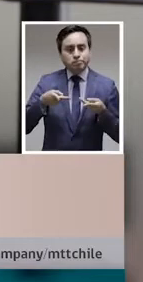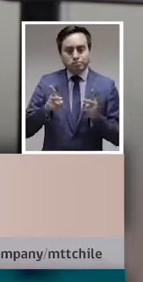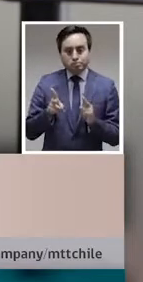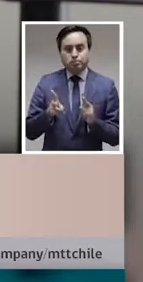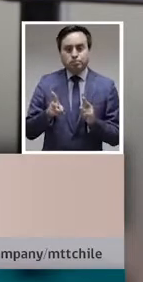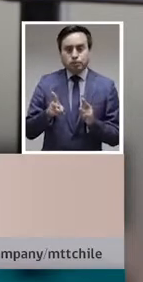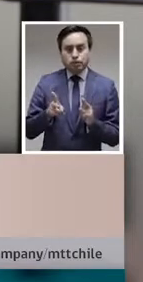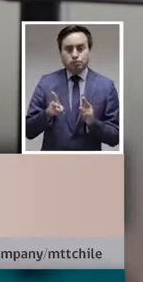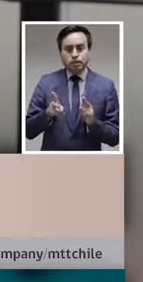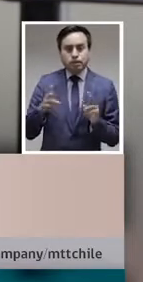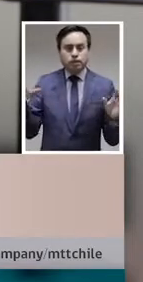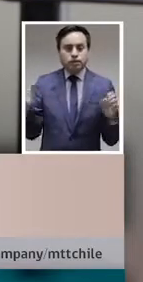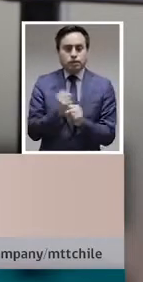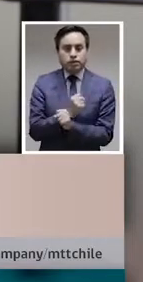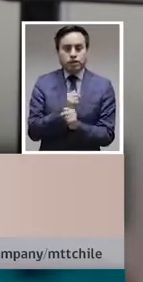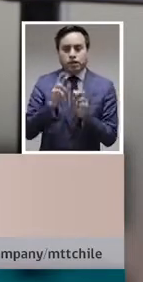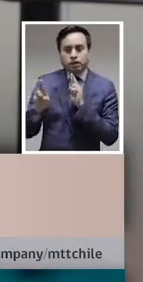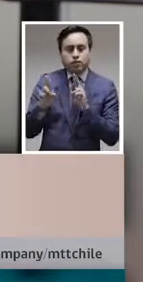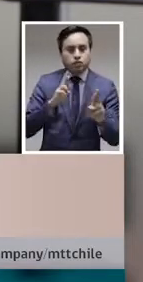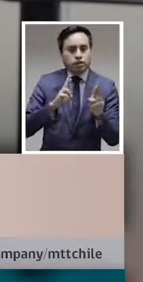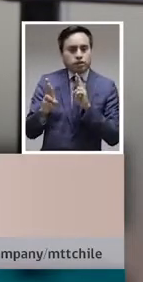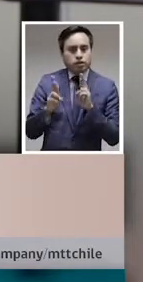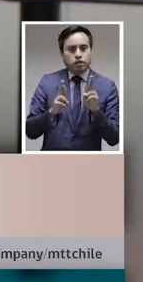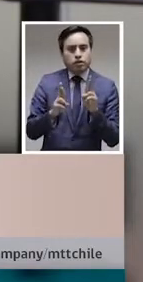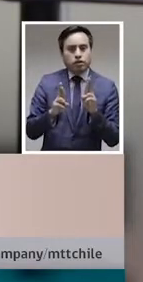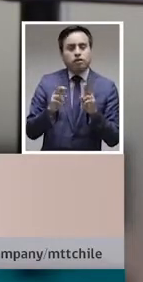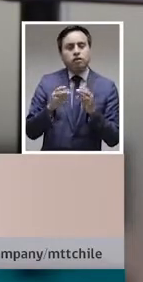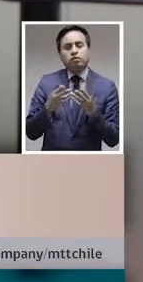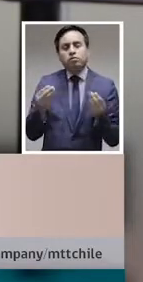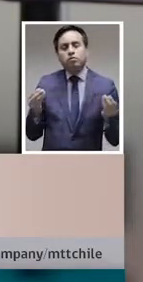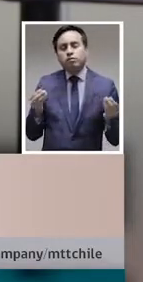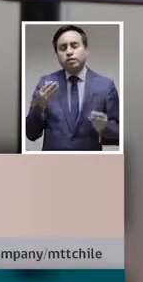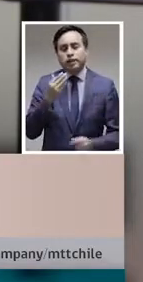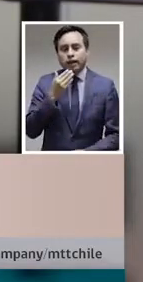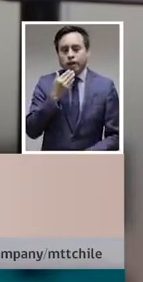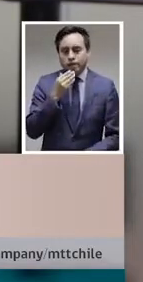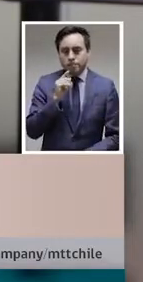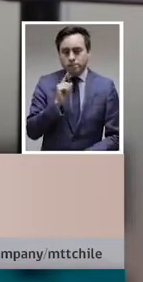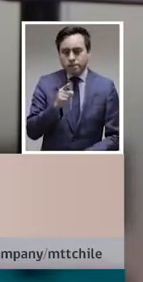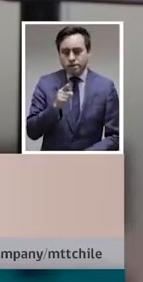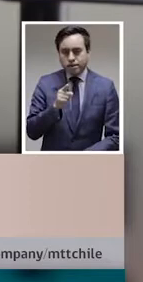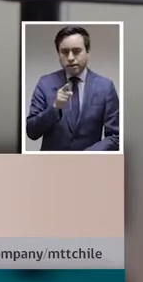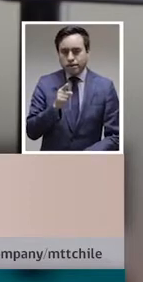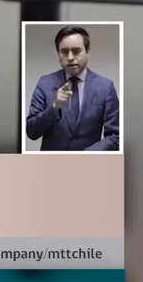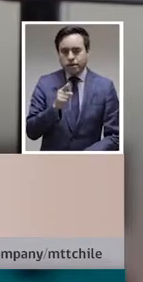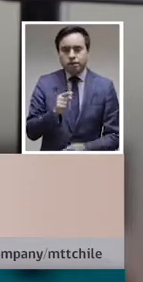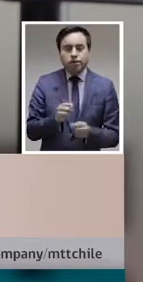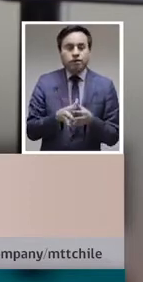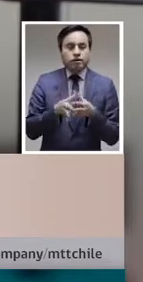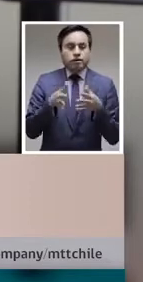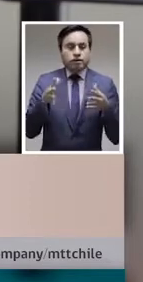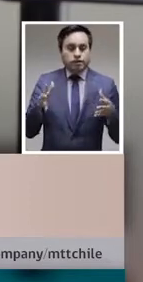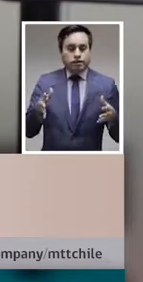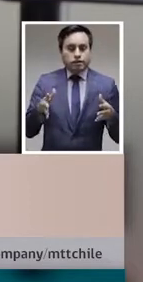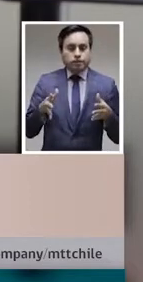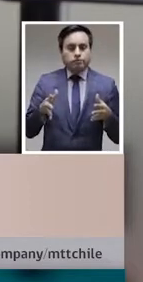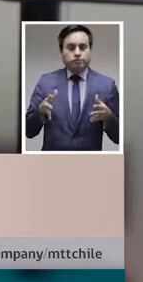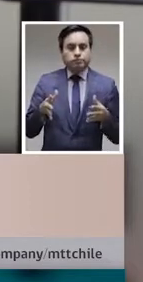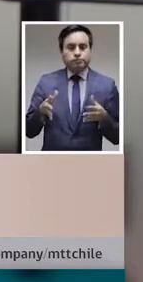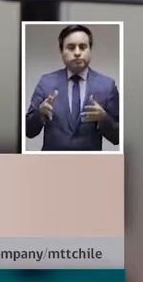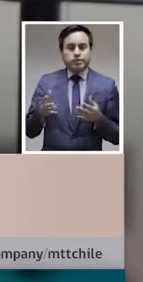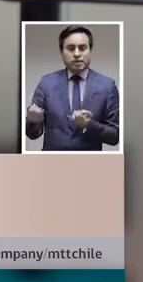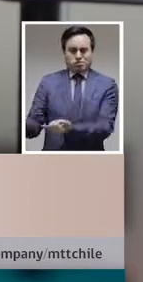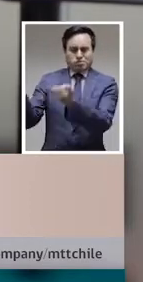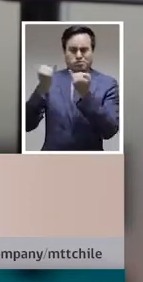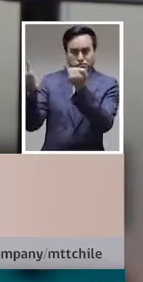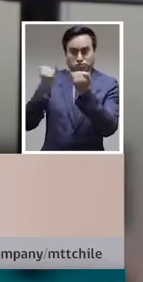no solo velocidades de respuesta mucho mayores, sino también permite grandes transferencias de grandes